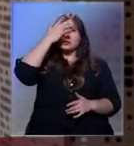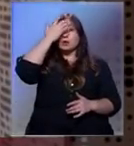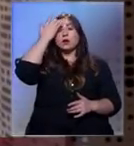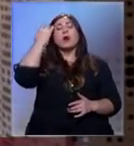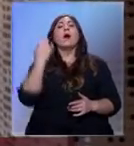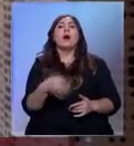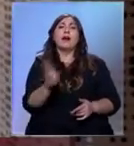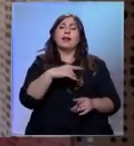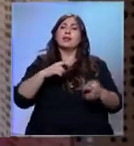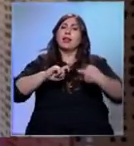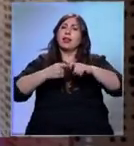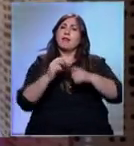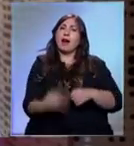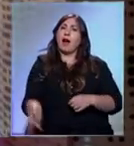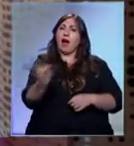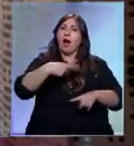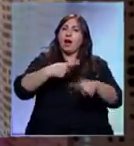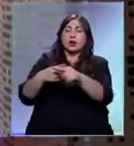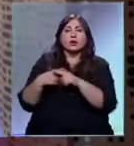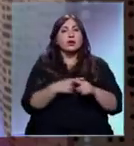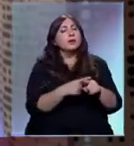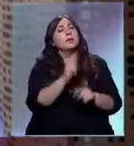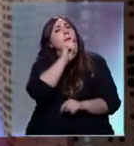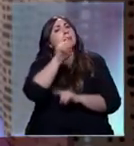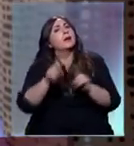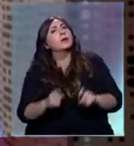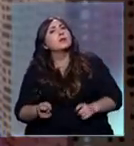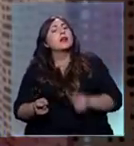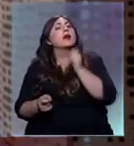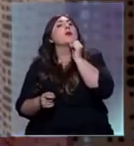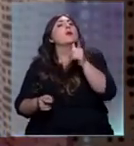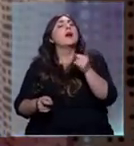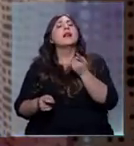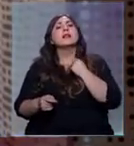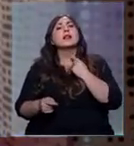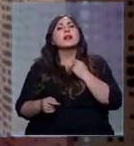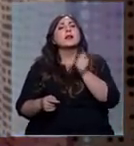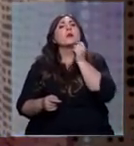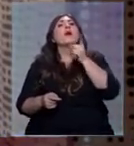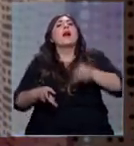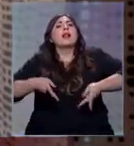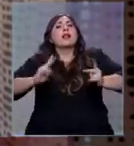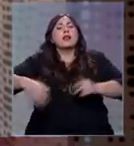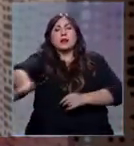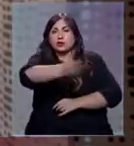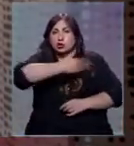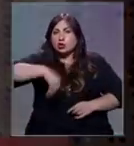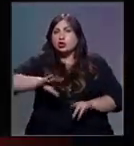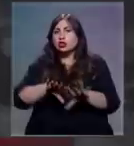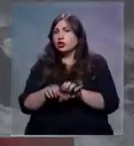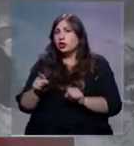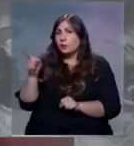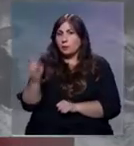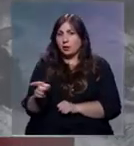poner este debate como sociedad, en donde la pregunta es qué interés o qué derecho podríamos tener nosotros a decidir por